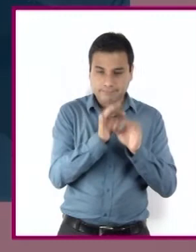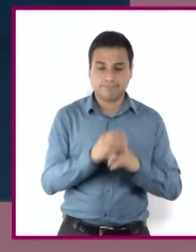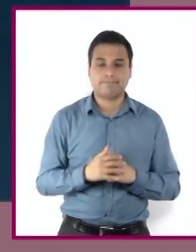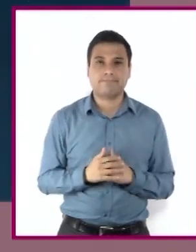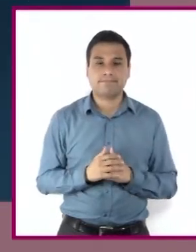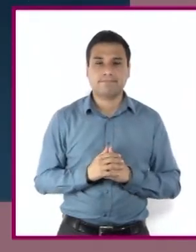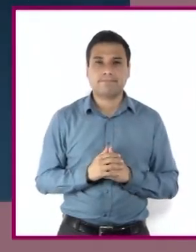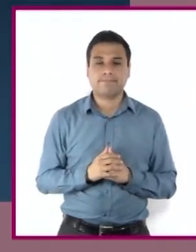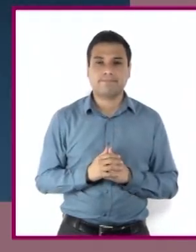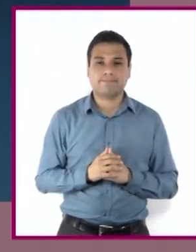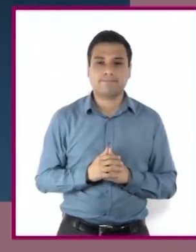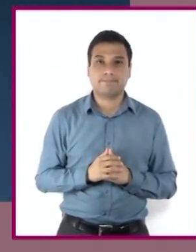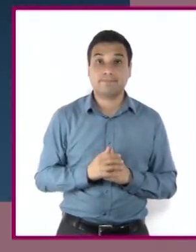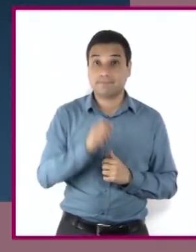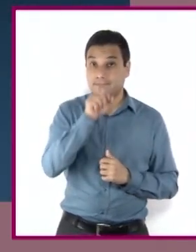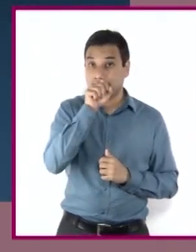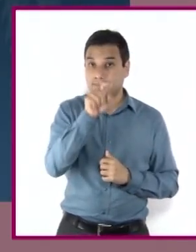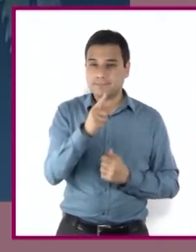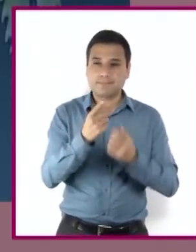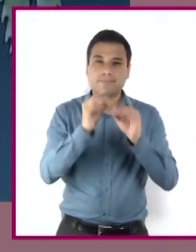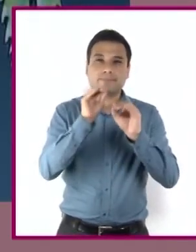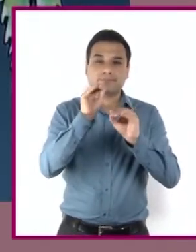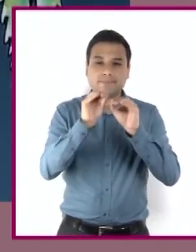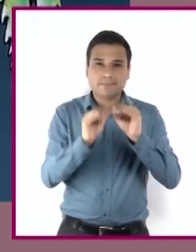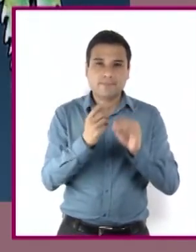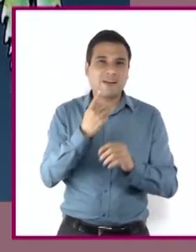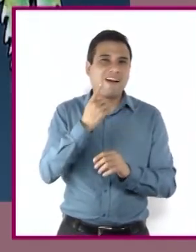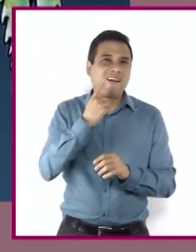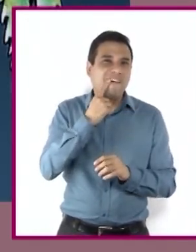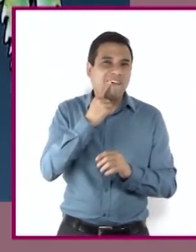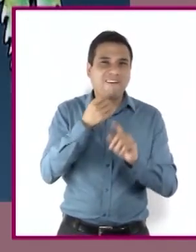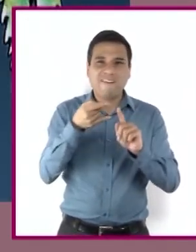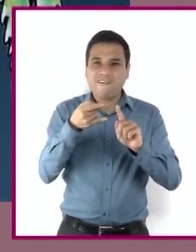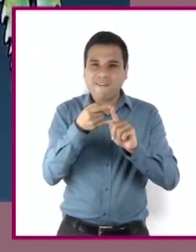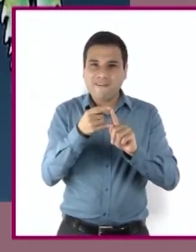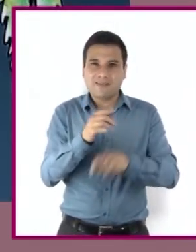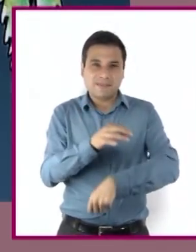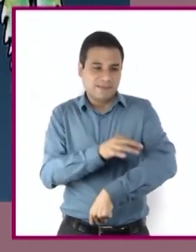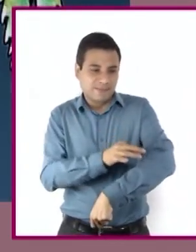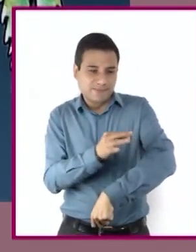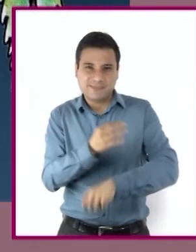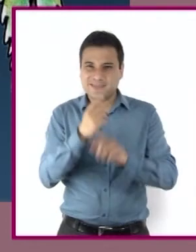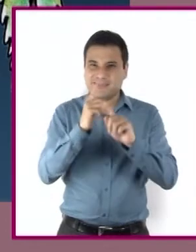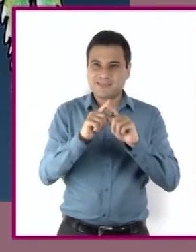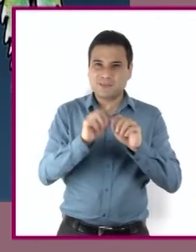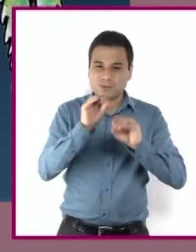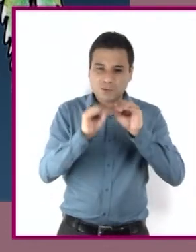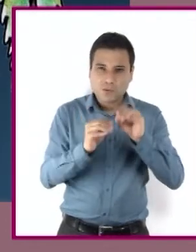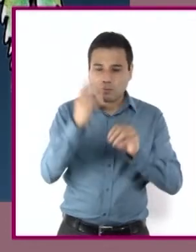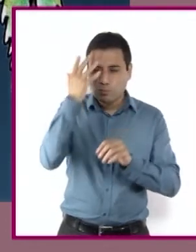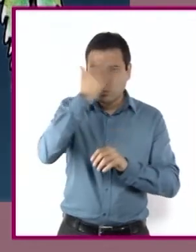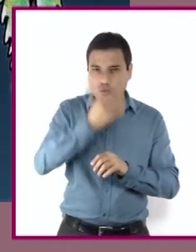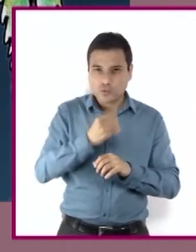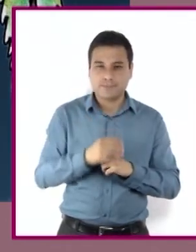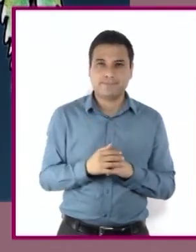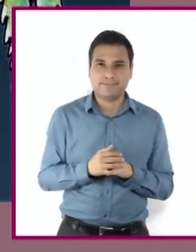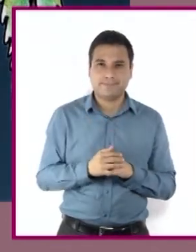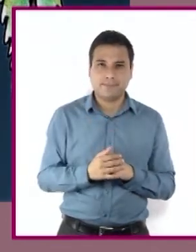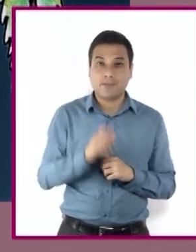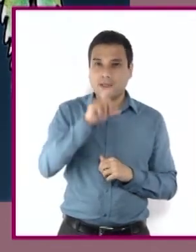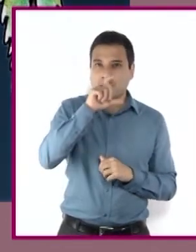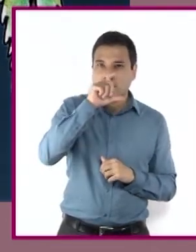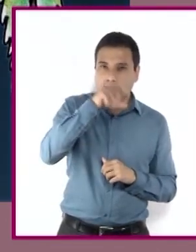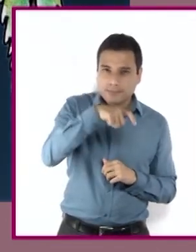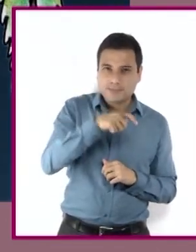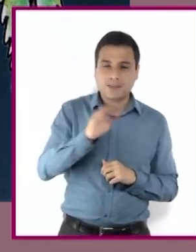colores, a fabricar los mosaicos con plumas del quetzal, del pájaro azul, del colibrí, de la guacamaya y de